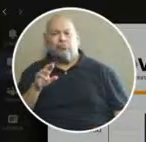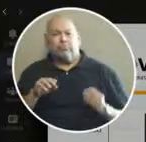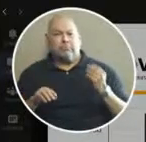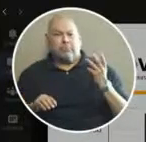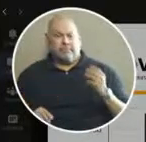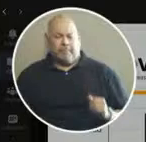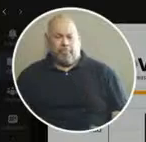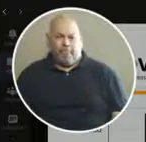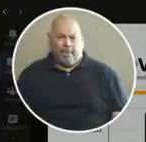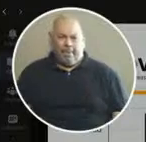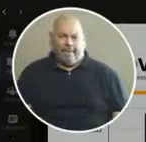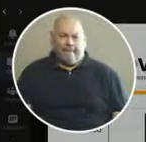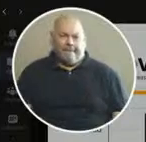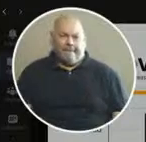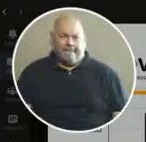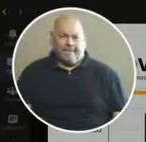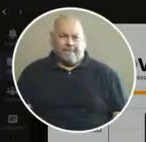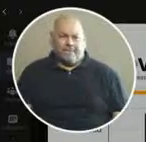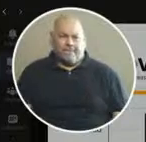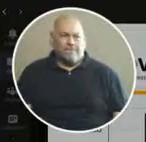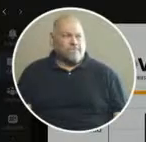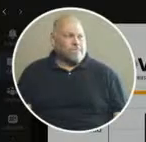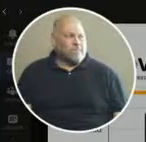Thank you.